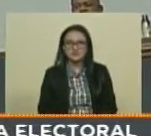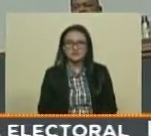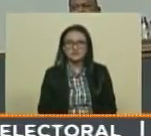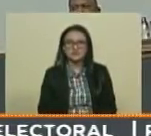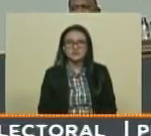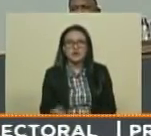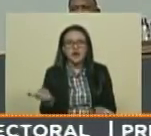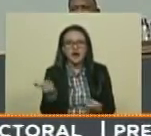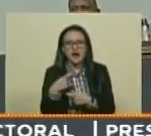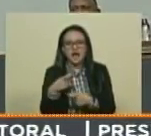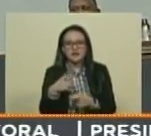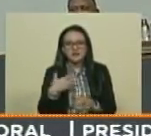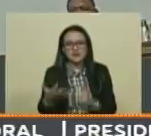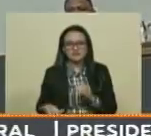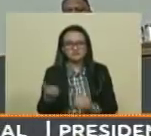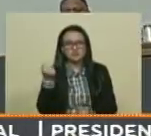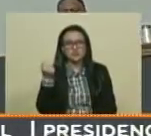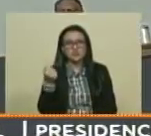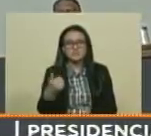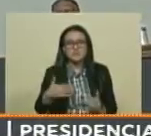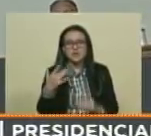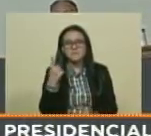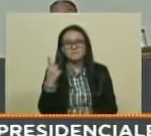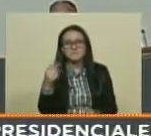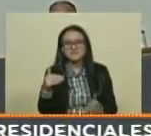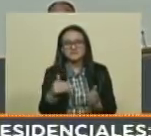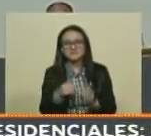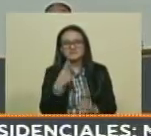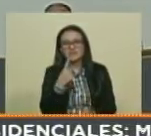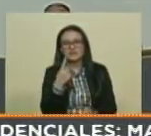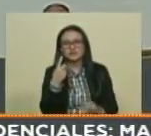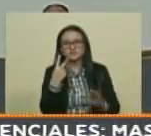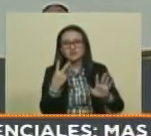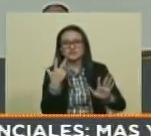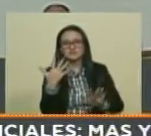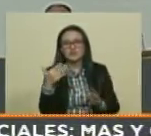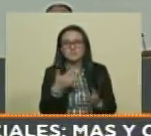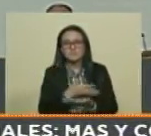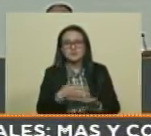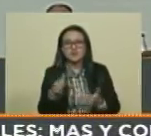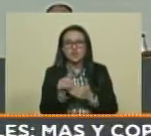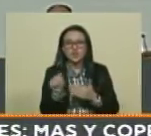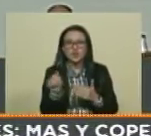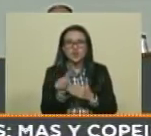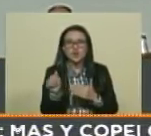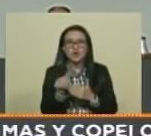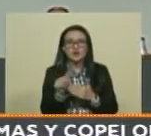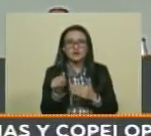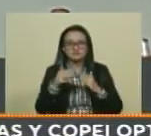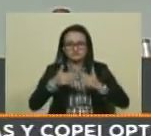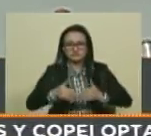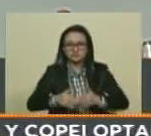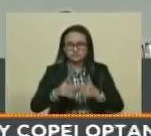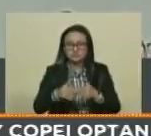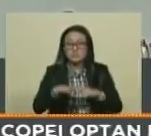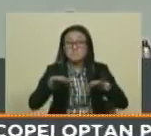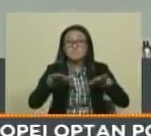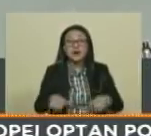costa afuera, que costó al país más de 1.175 millones de dólares por una embarcación que